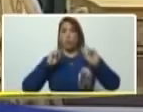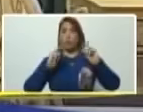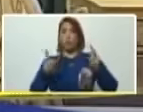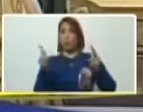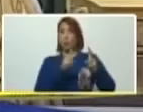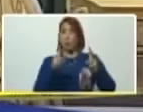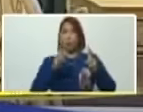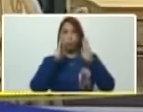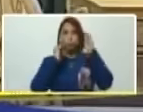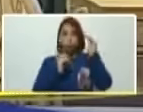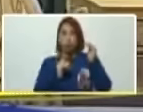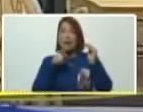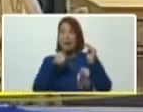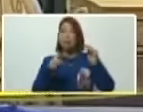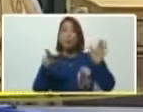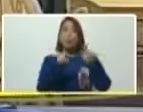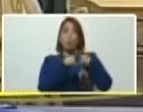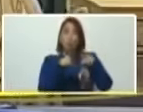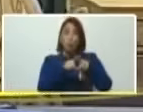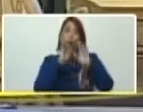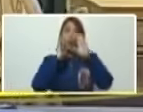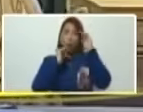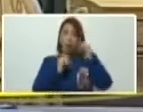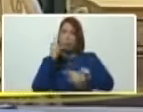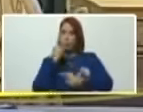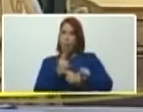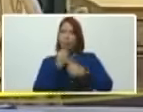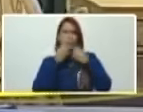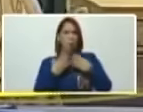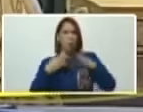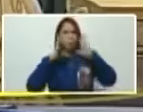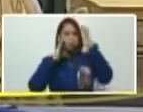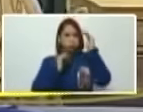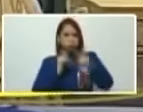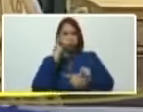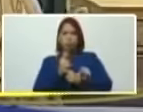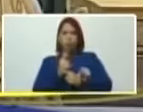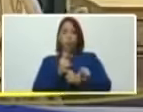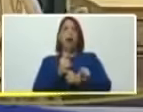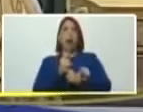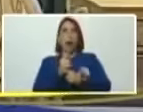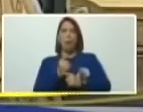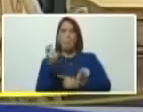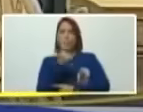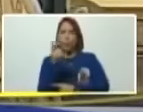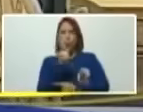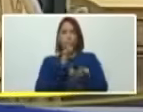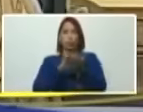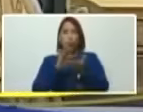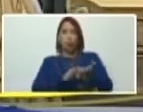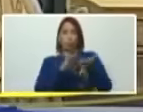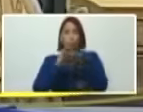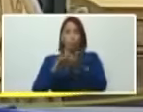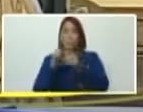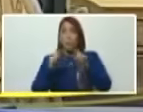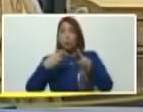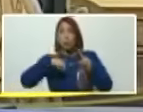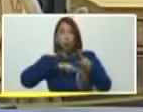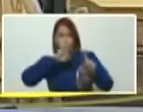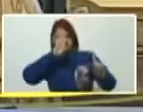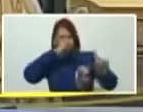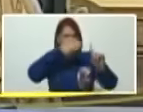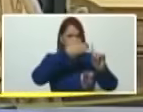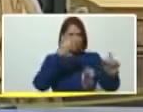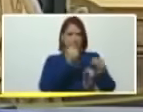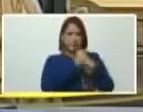Es tratada, es tratada, es bien tratada y resuelta. Pero estamos trabajando, como